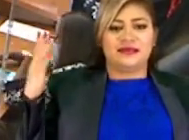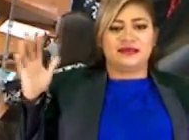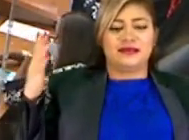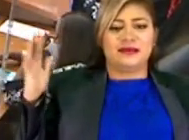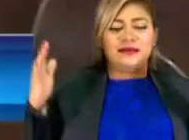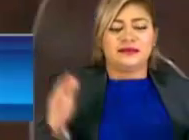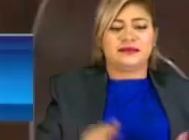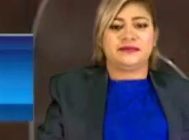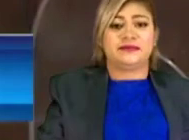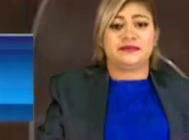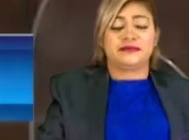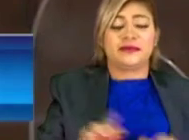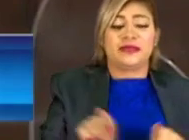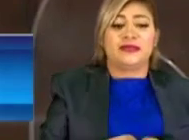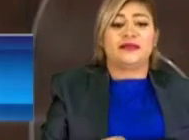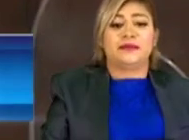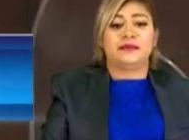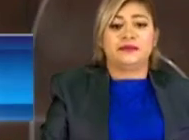Además,